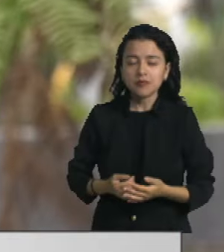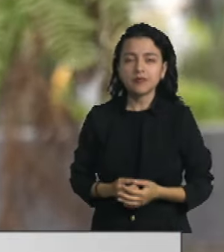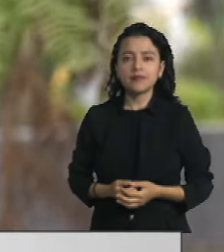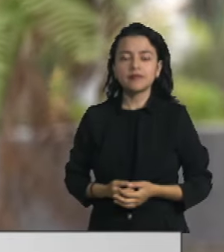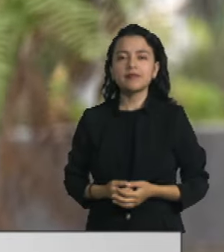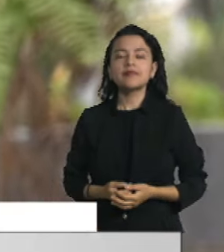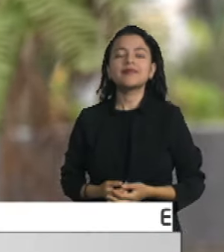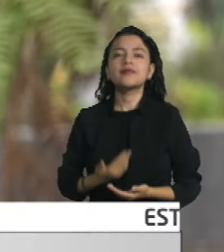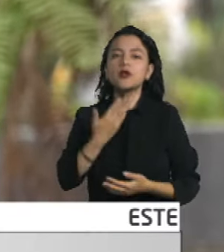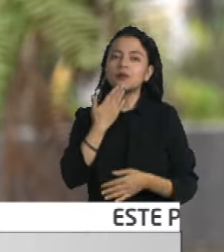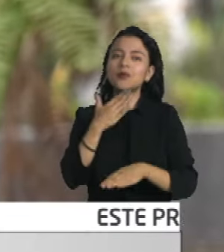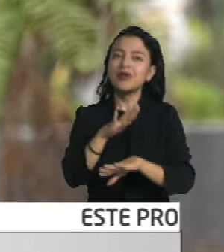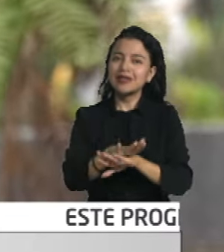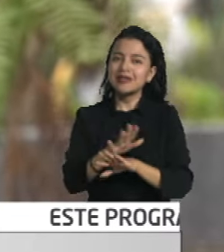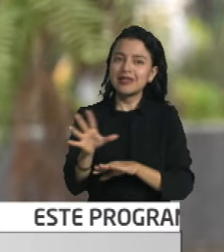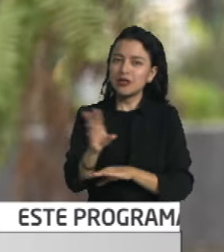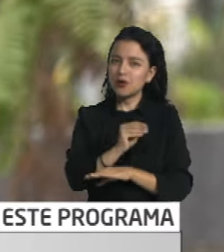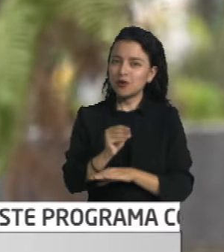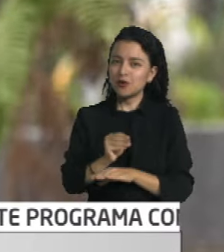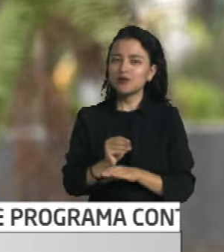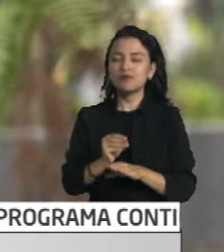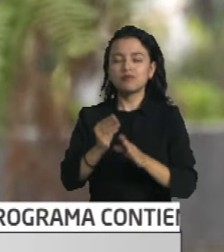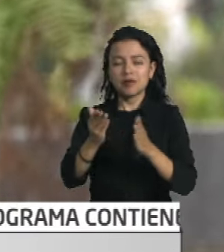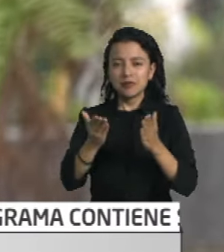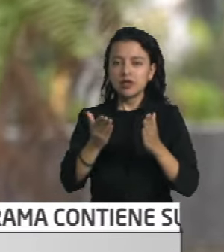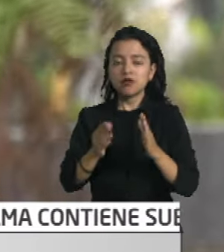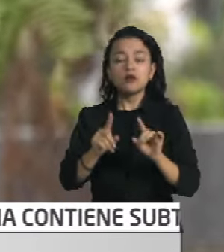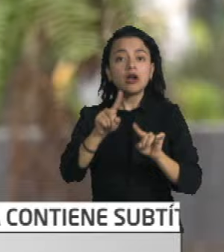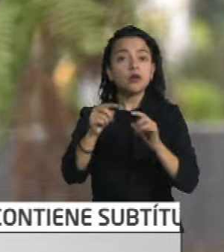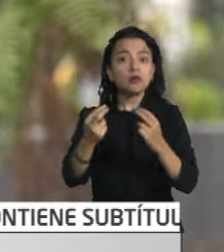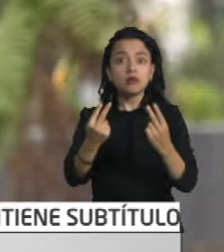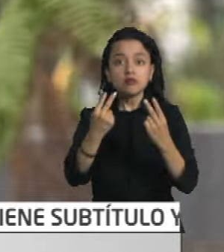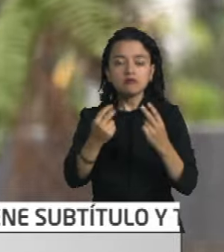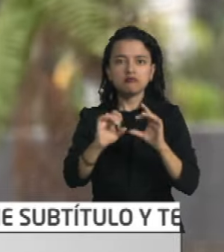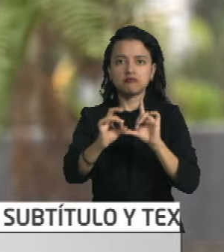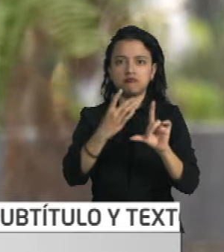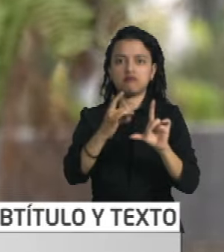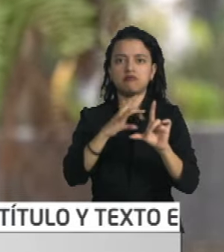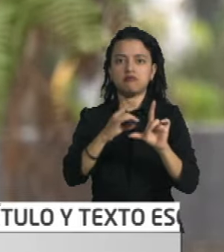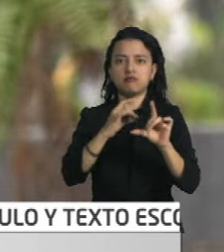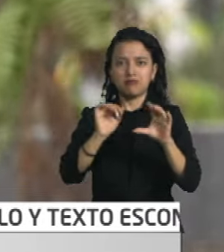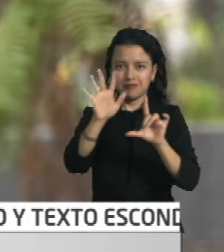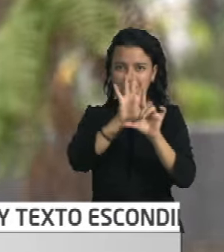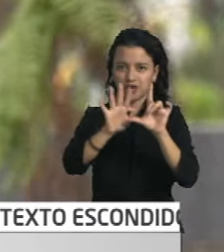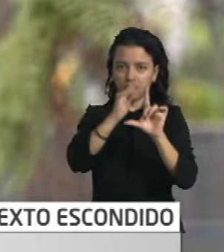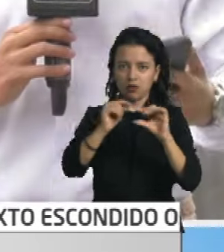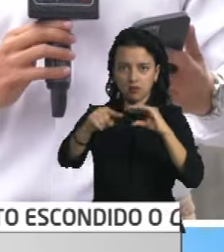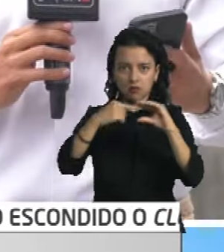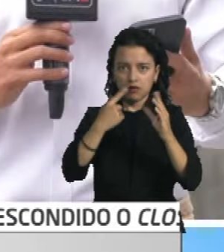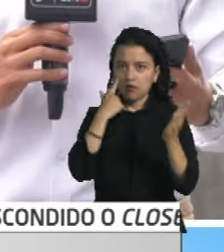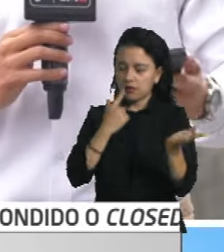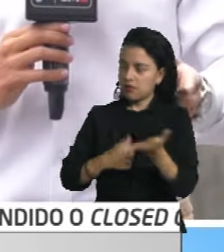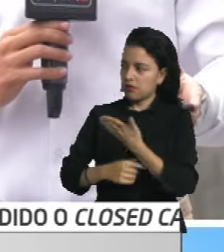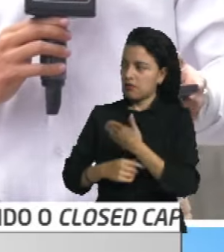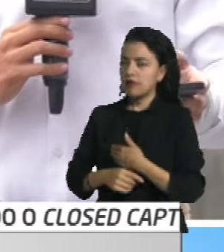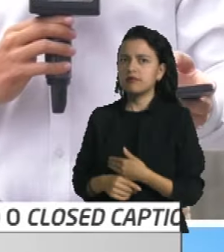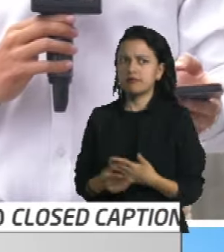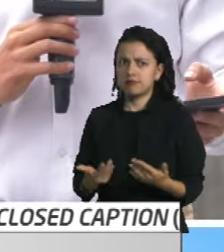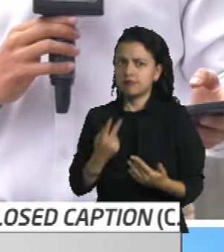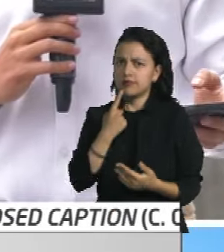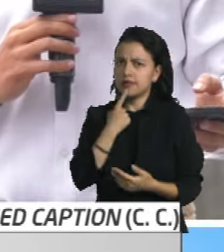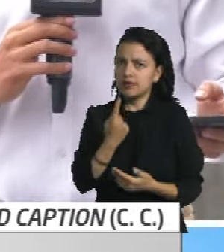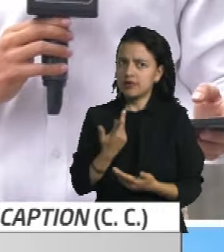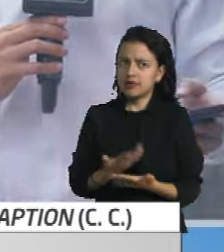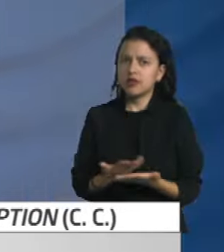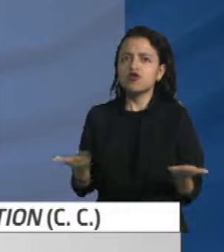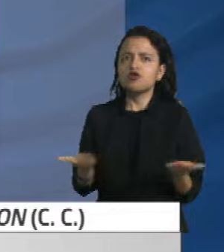Hola Luisa, muy buenas tardes para usted y para toda nuestra audiencia. Algunos de nuestros televidentes que nos hicieron llegar este video que van a ver ustedes a continuación en sus pantallas aseguran que